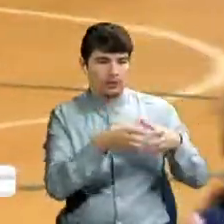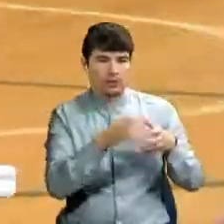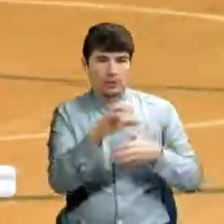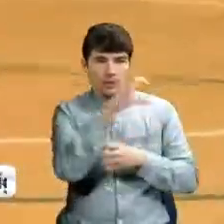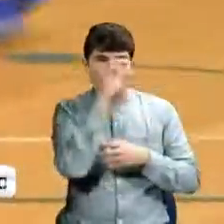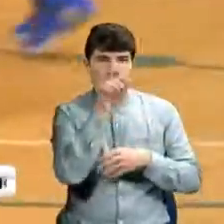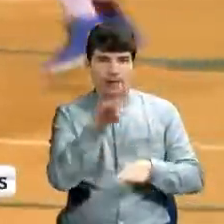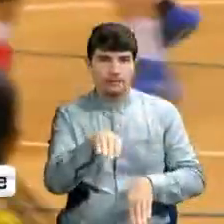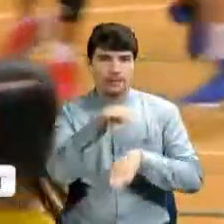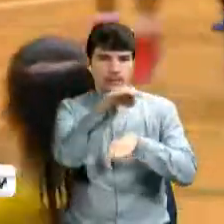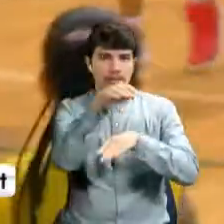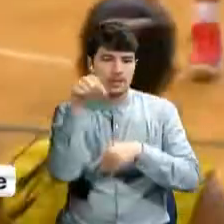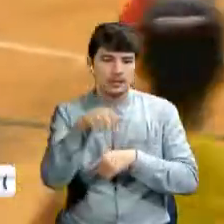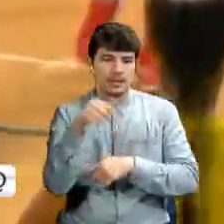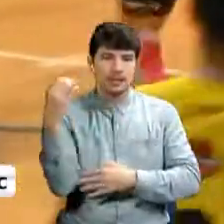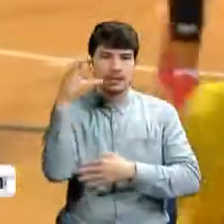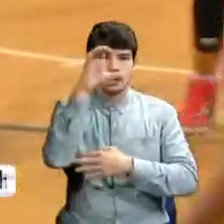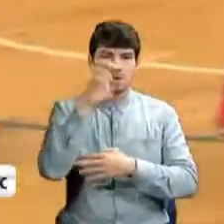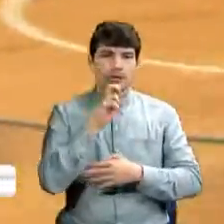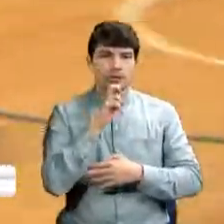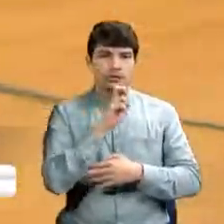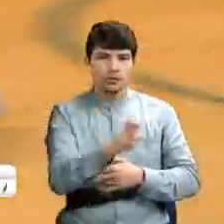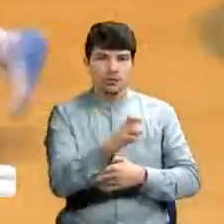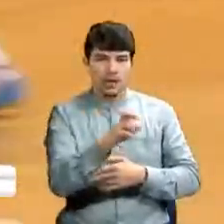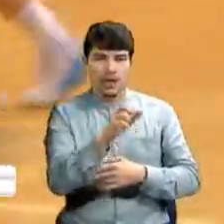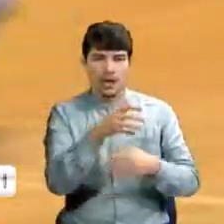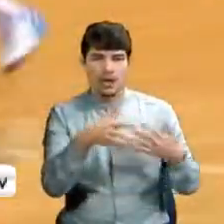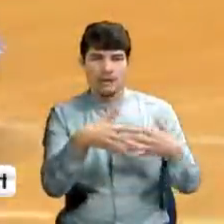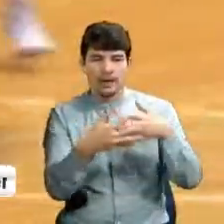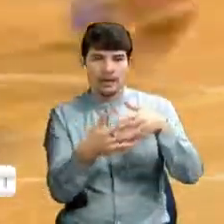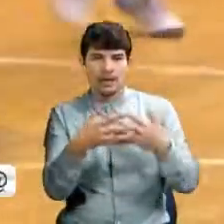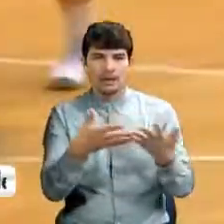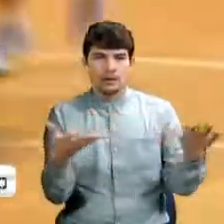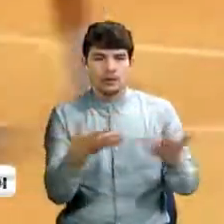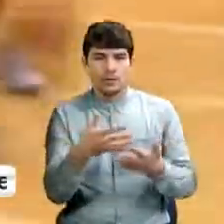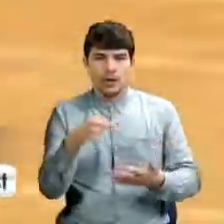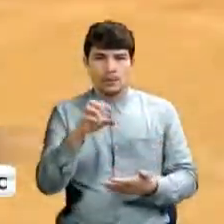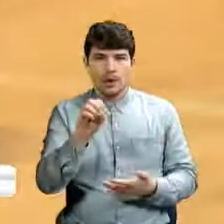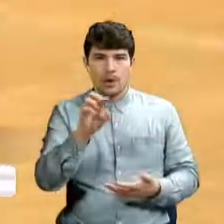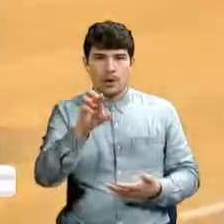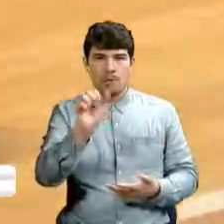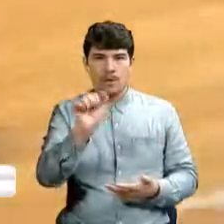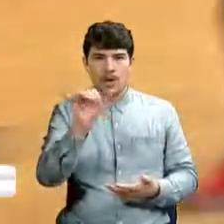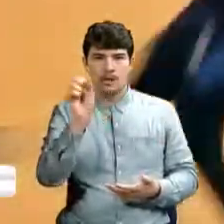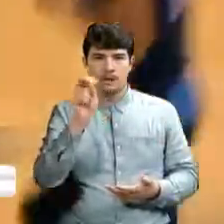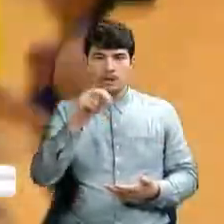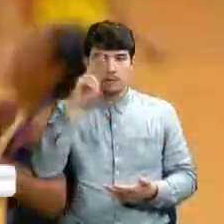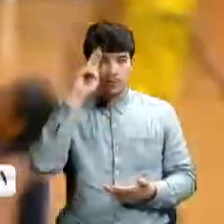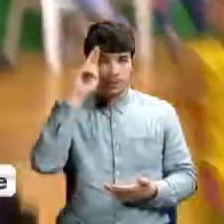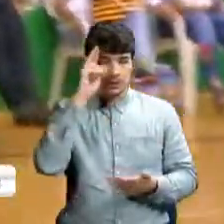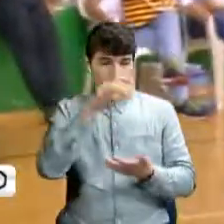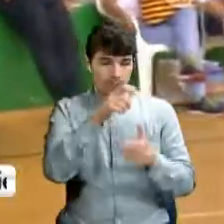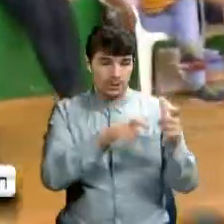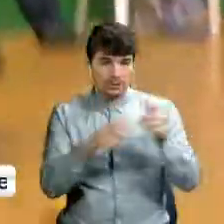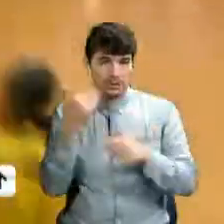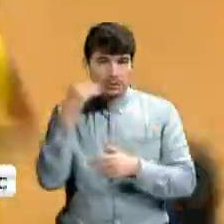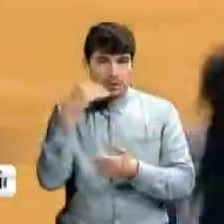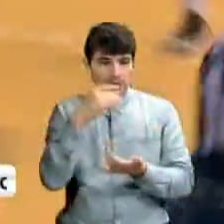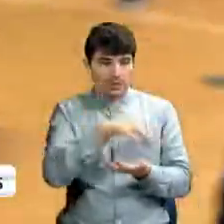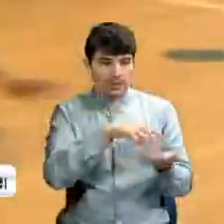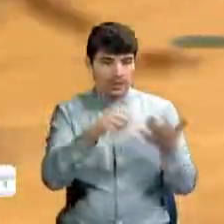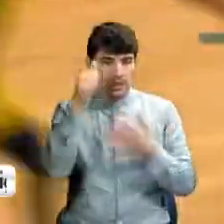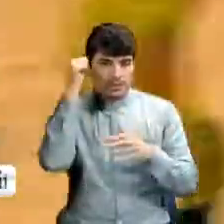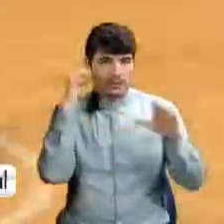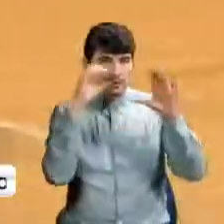colombia que representará al país en el sudamericano de popayán a cumplirse en noviembre las hormigueras han hecho respetar su casa y anoche en duelo